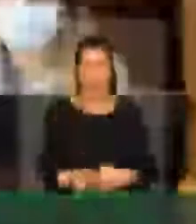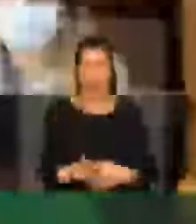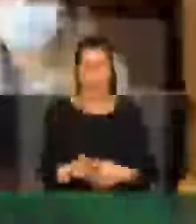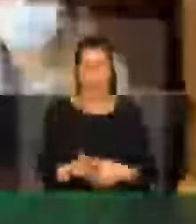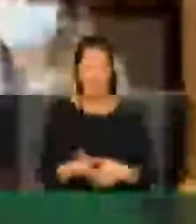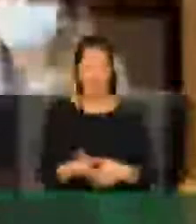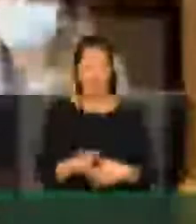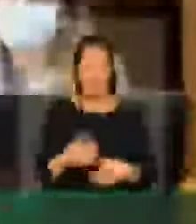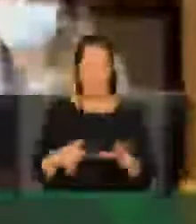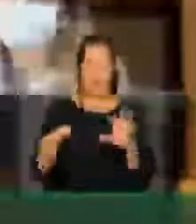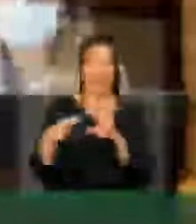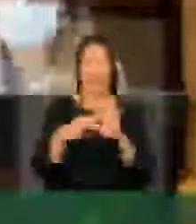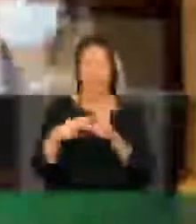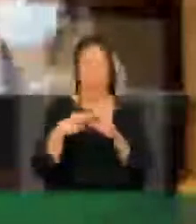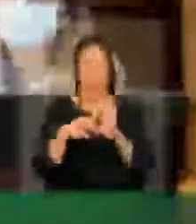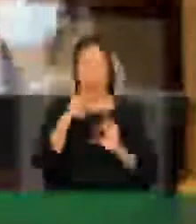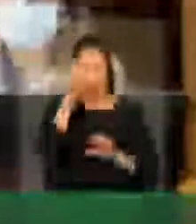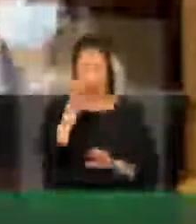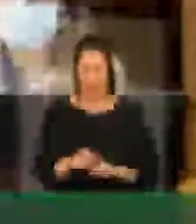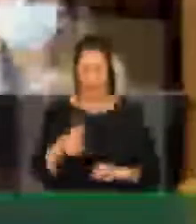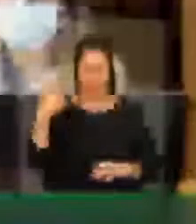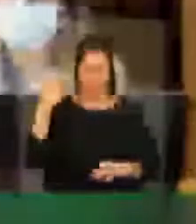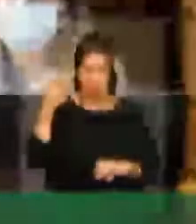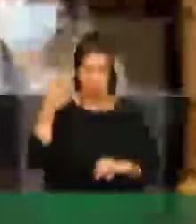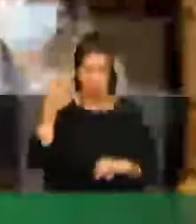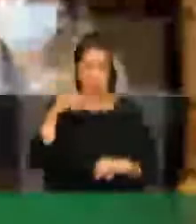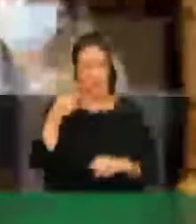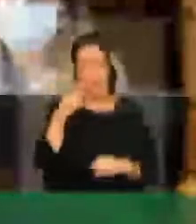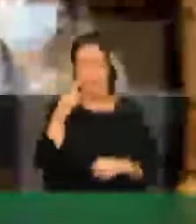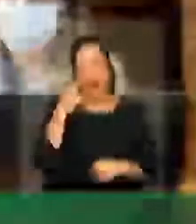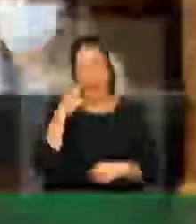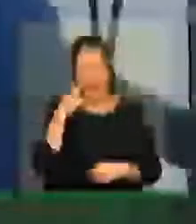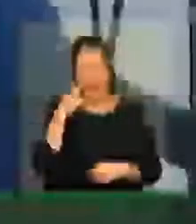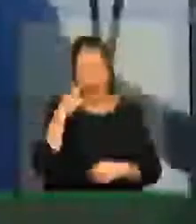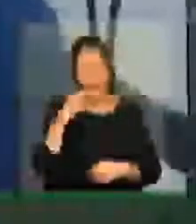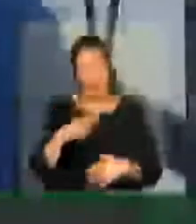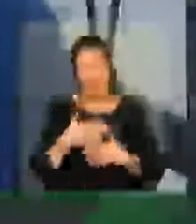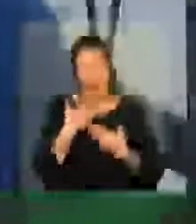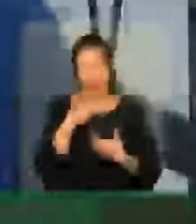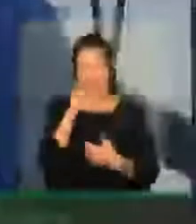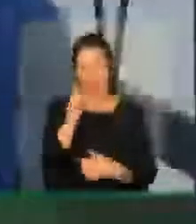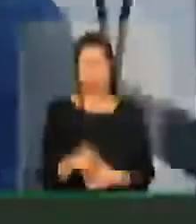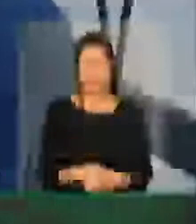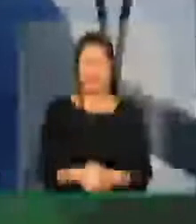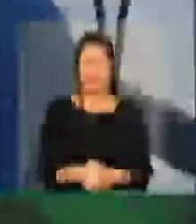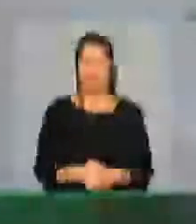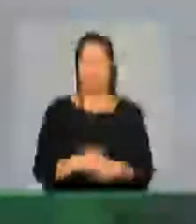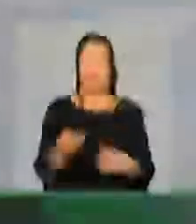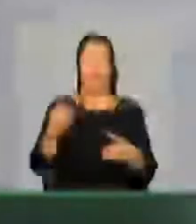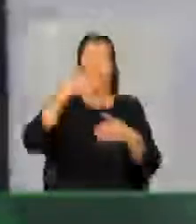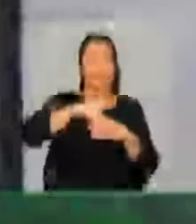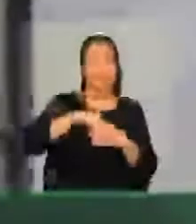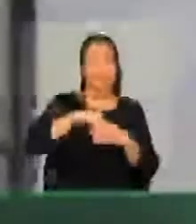llamamos supervivientes del suicidio, estas personas que quedan afectadas por un suicidio de un ser querido. Quintana propone incluir la salud